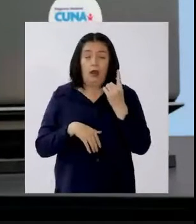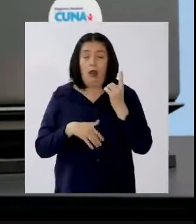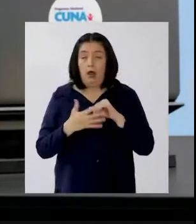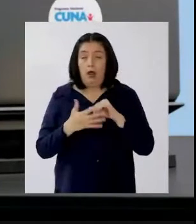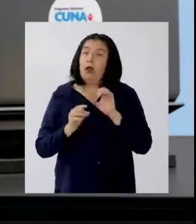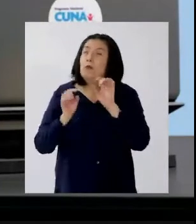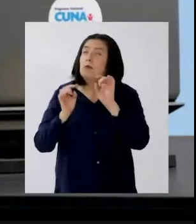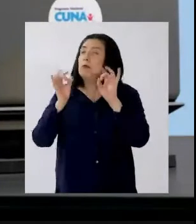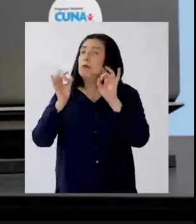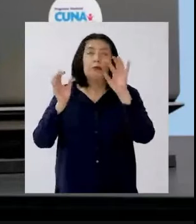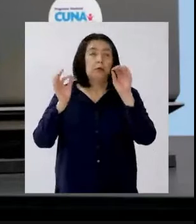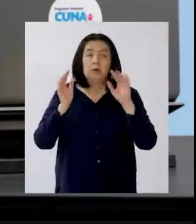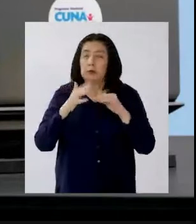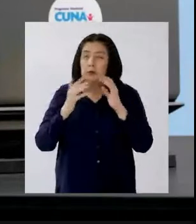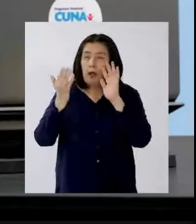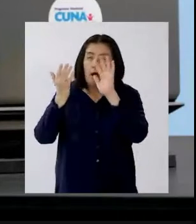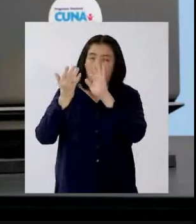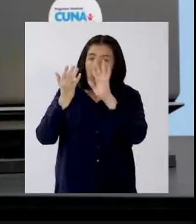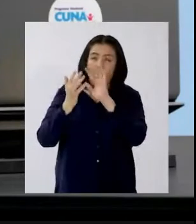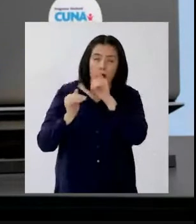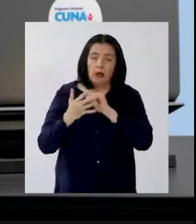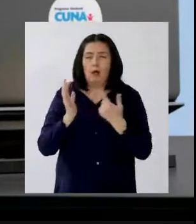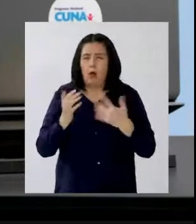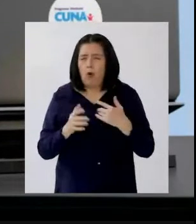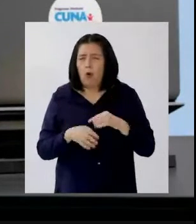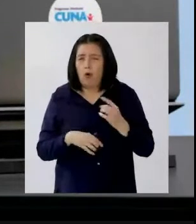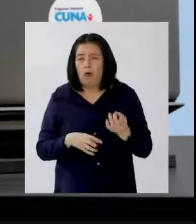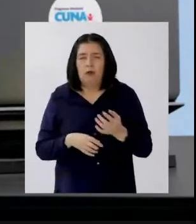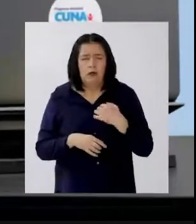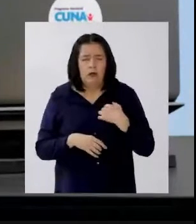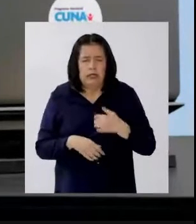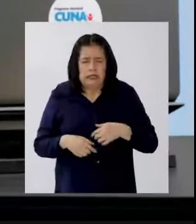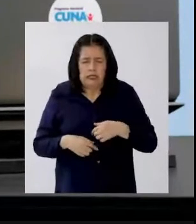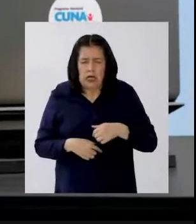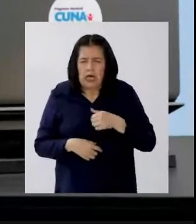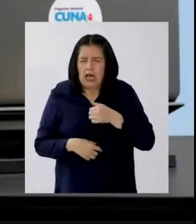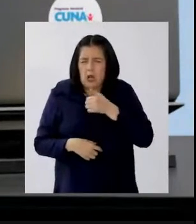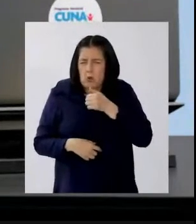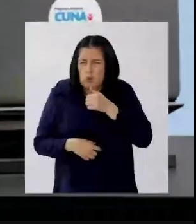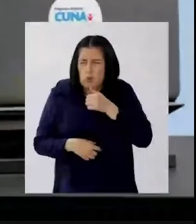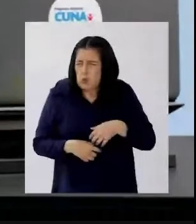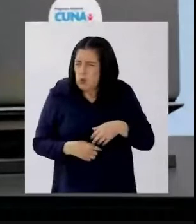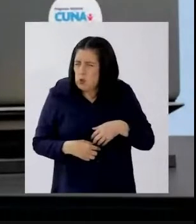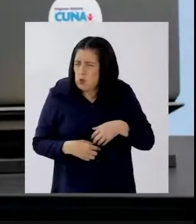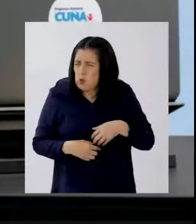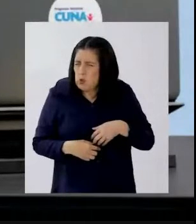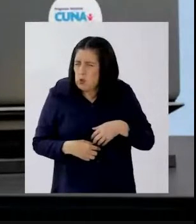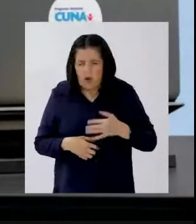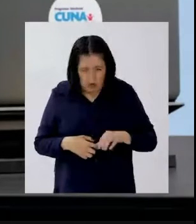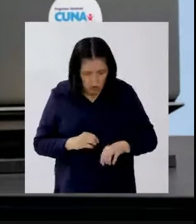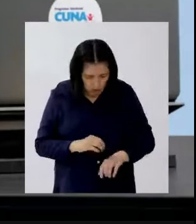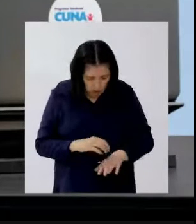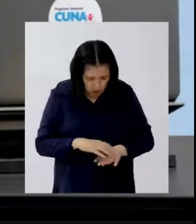ves lucecitas o visión borrosa, dolor repentino en la boca del estómago, con o sin hinchazón de los